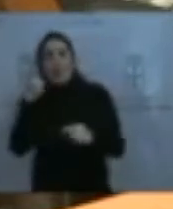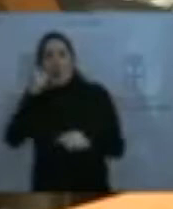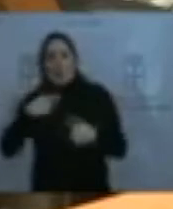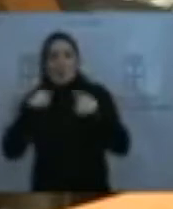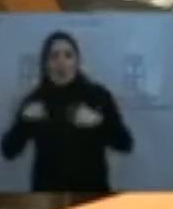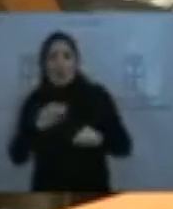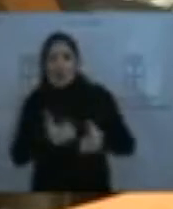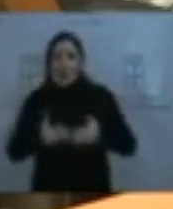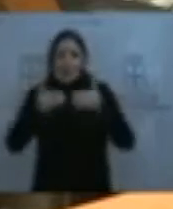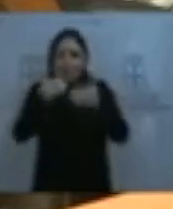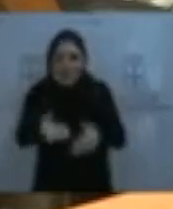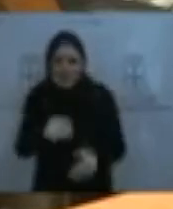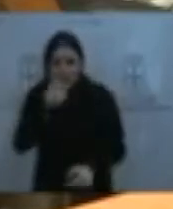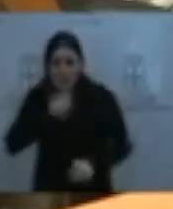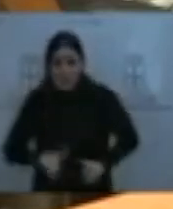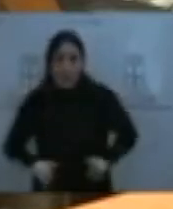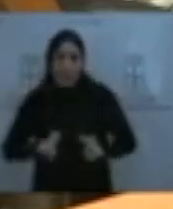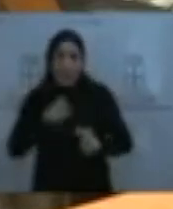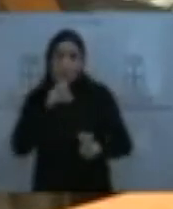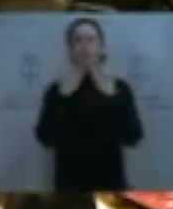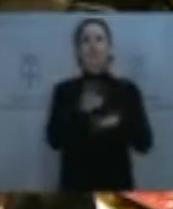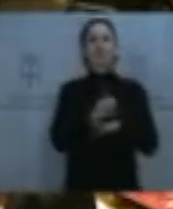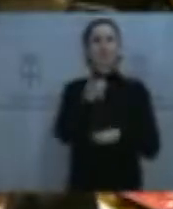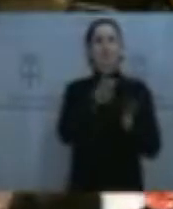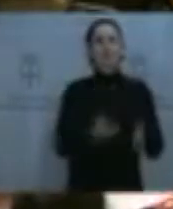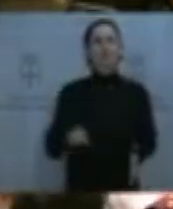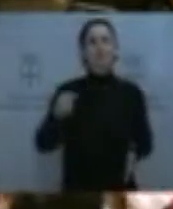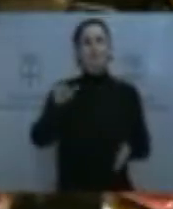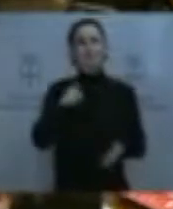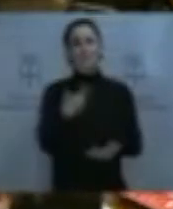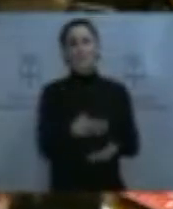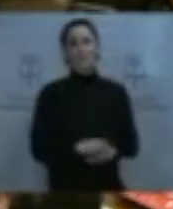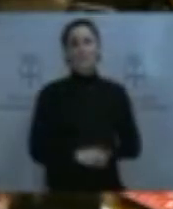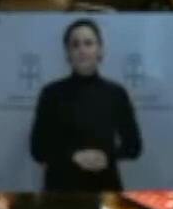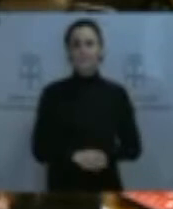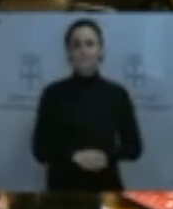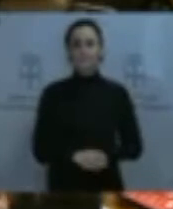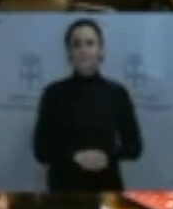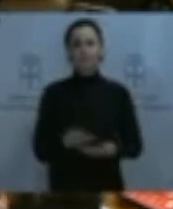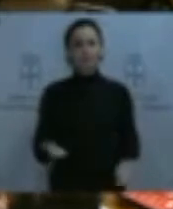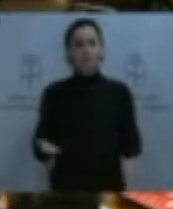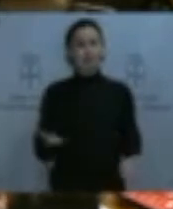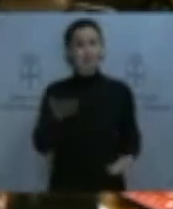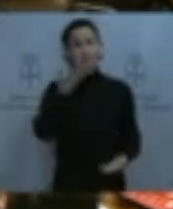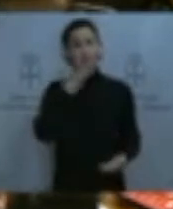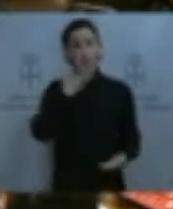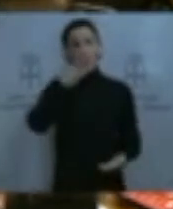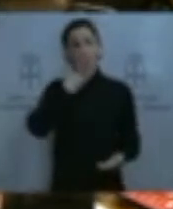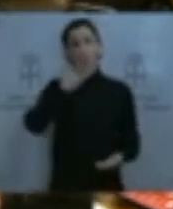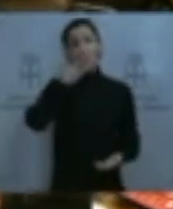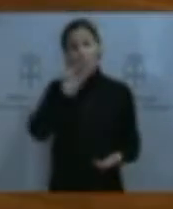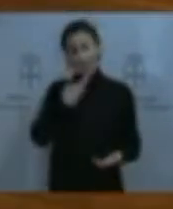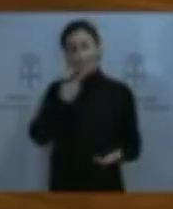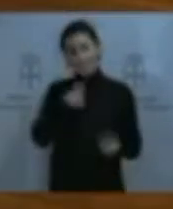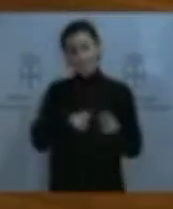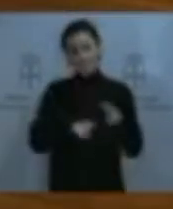porque no daba tiempo a resolver la convocatoria de formación para desempleados. Muchas gracias. Esto de ir conociéndose tiene sus cosas, porque claro, ya